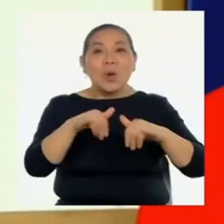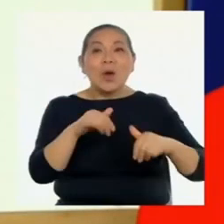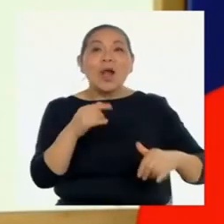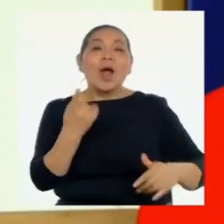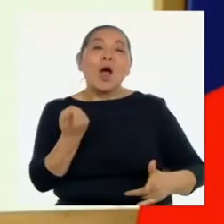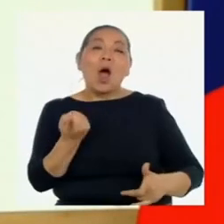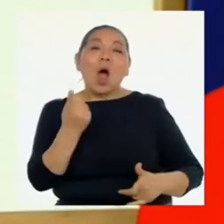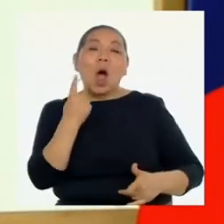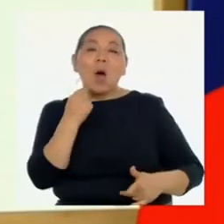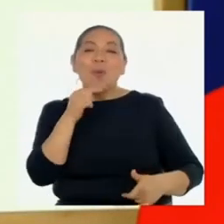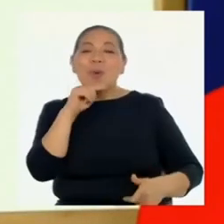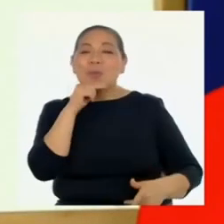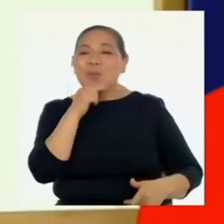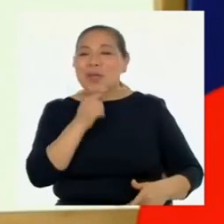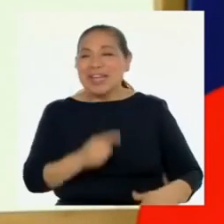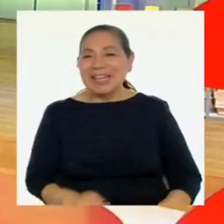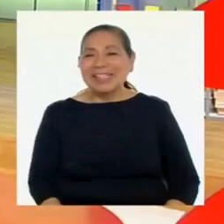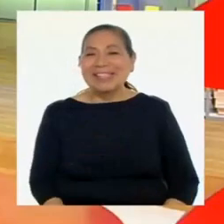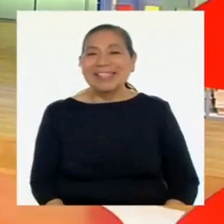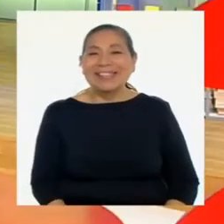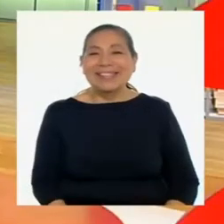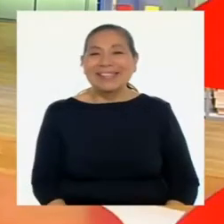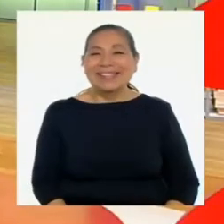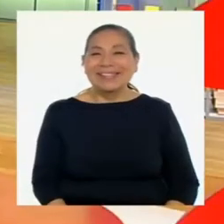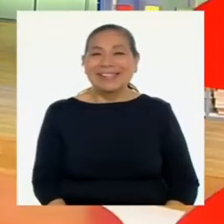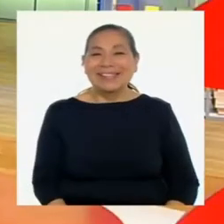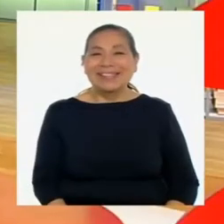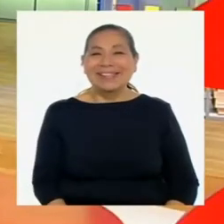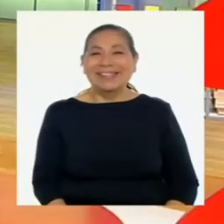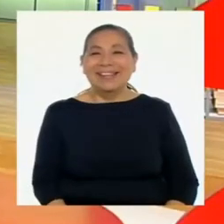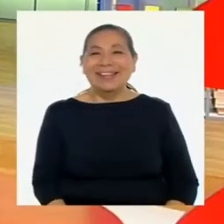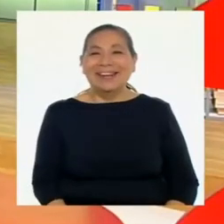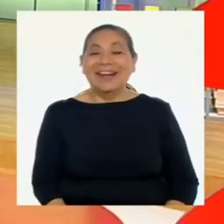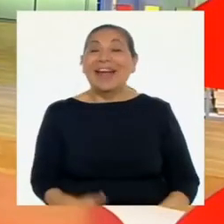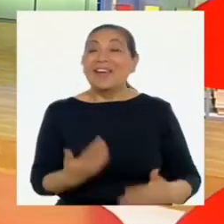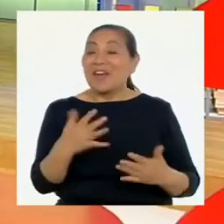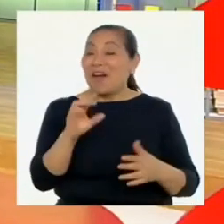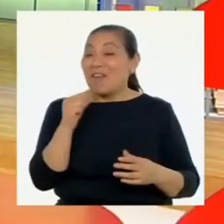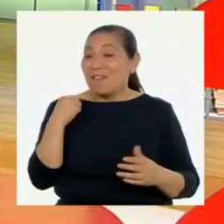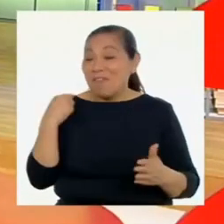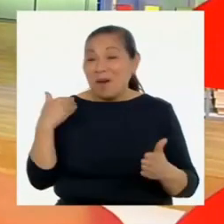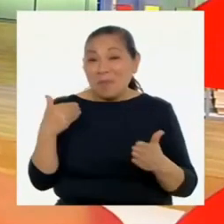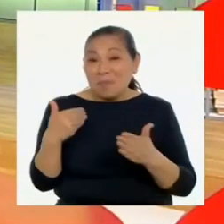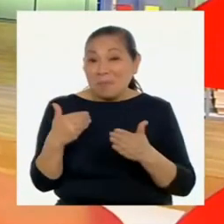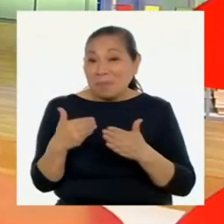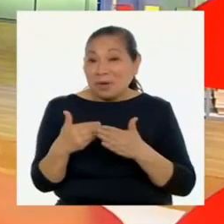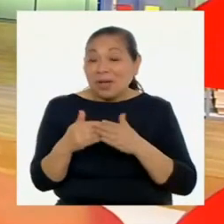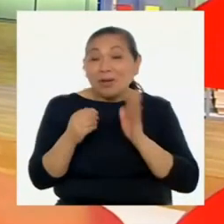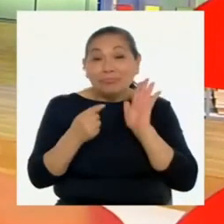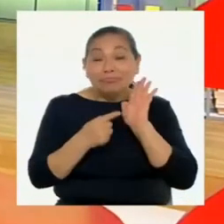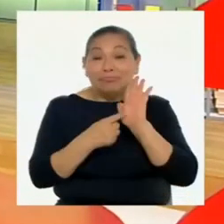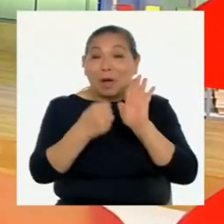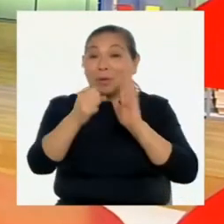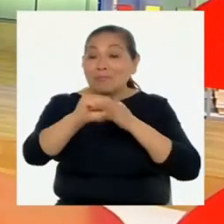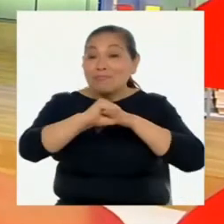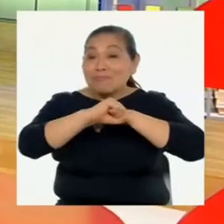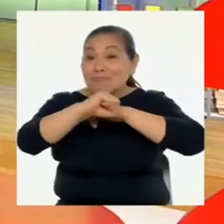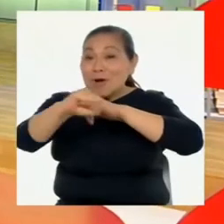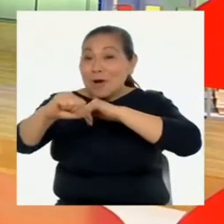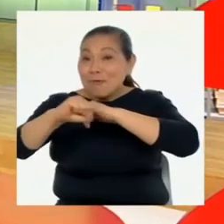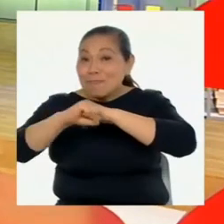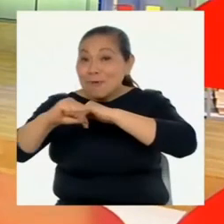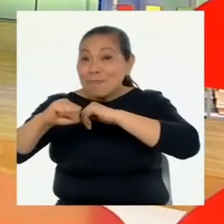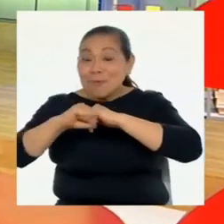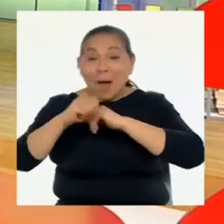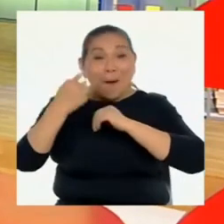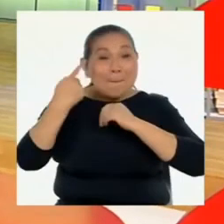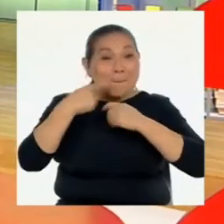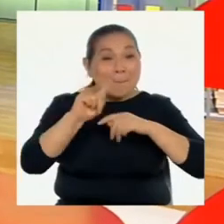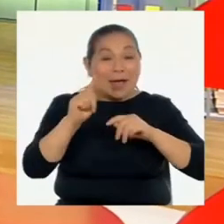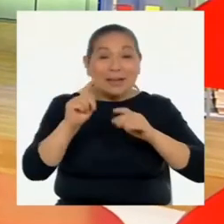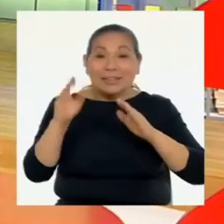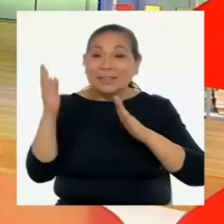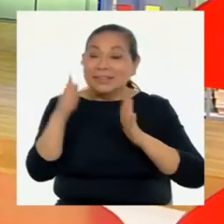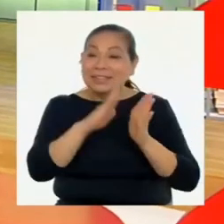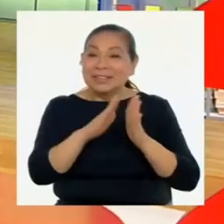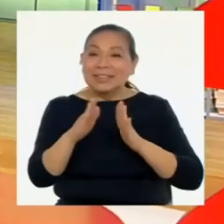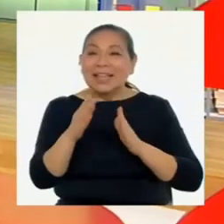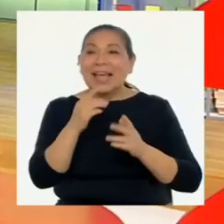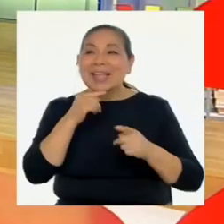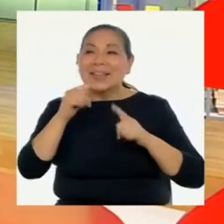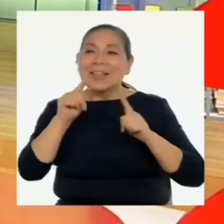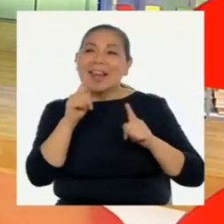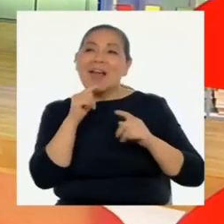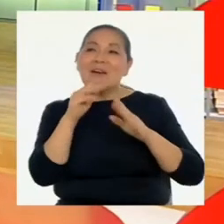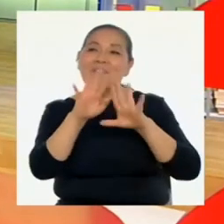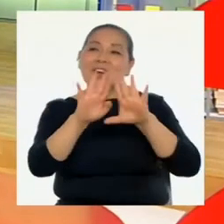igualitario entre las y los adolescentes. Ya nos falta casi nada para publicarlo y poner nuestro granito de arena para eliminar